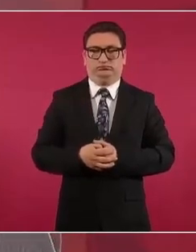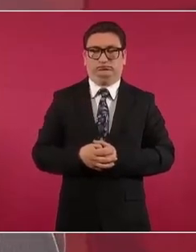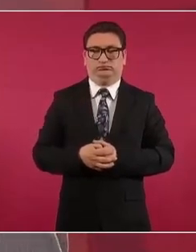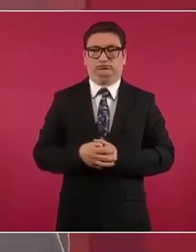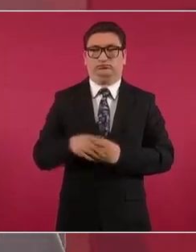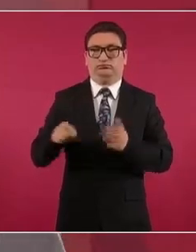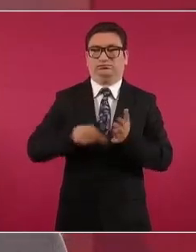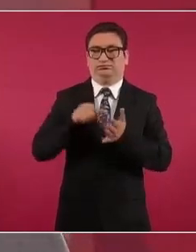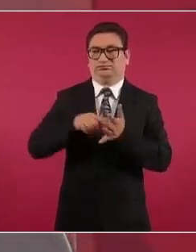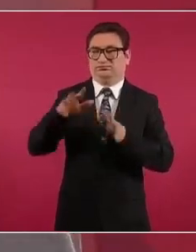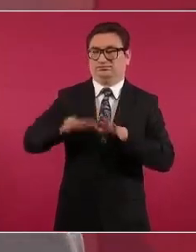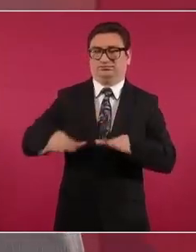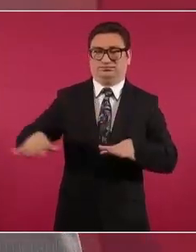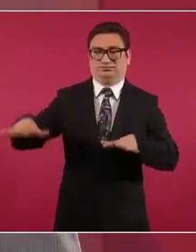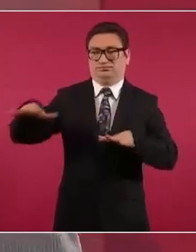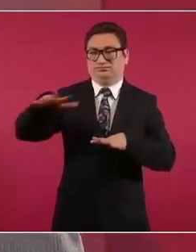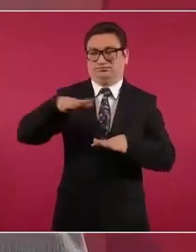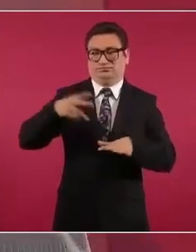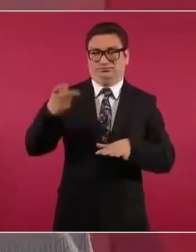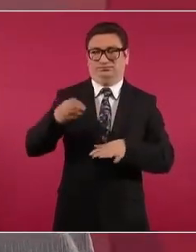la zona del Mante, que siempre